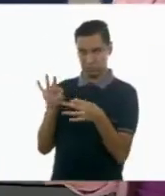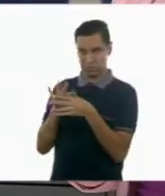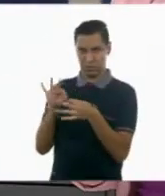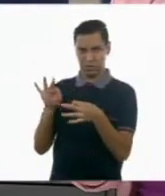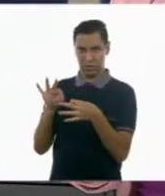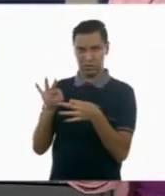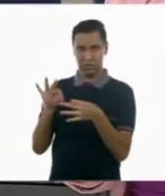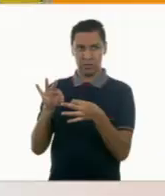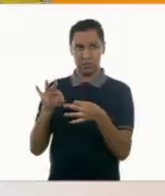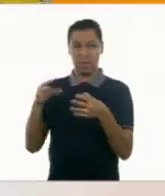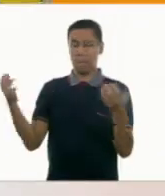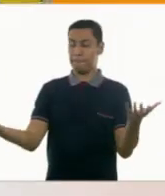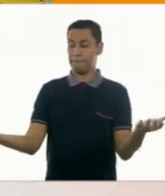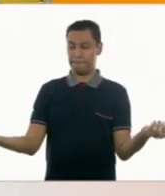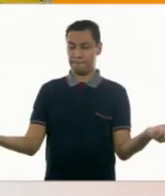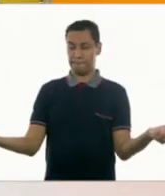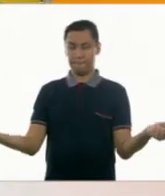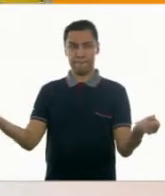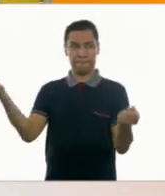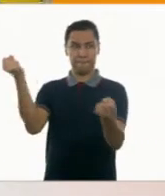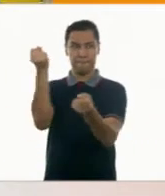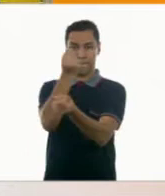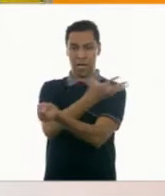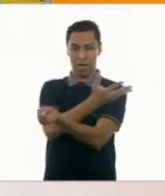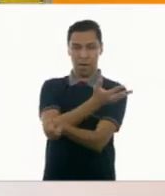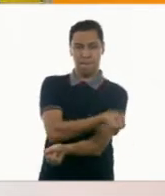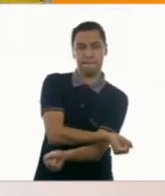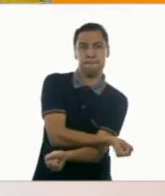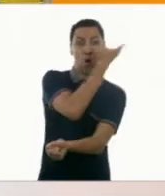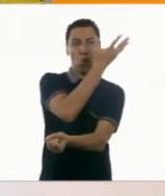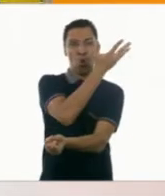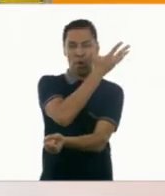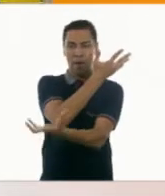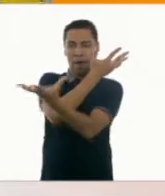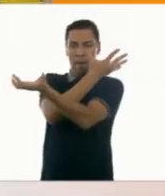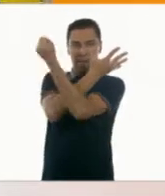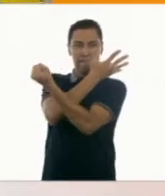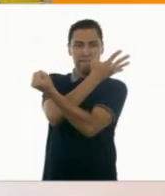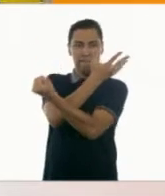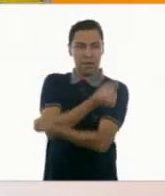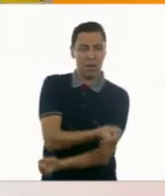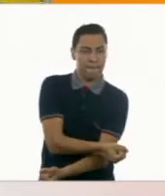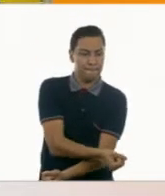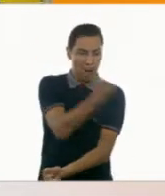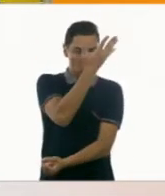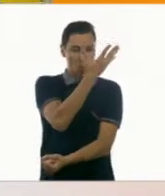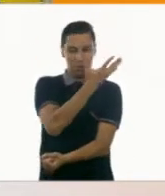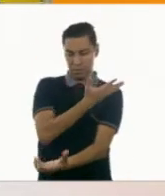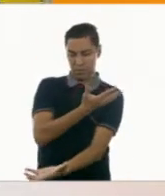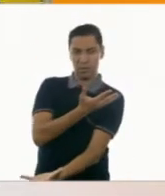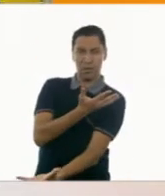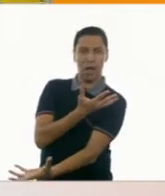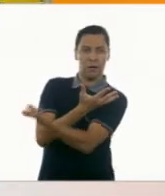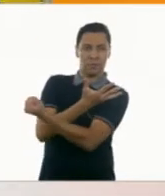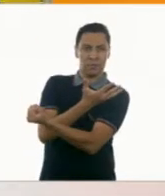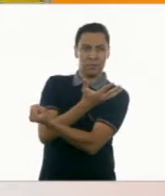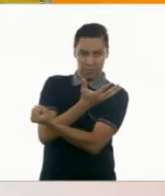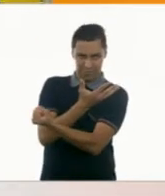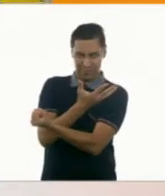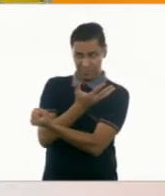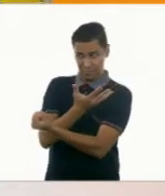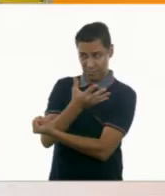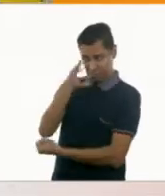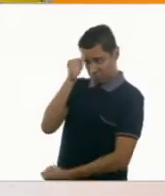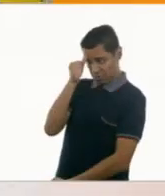esta pasarla a esta mano y esta la va a lanzar. Es lo mismo que estabas haciendo de pasarlas así, se te va a facilitar esto mucho más,